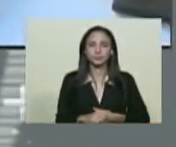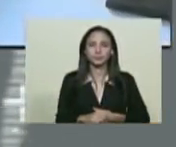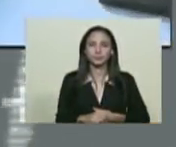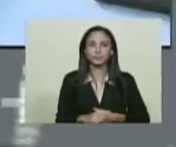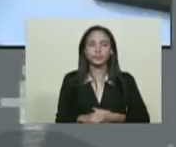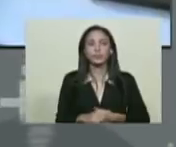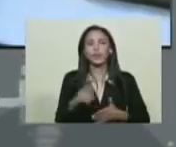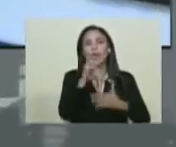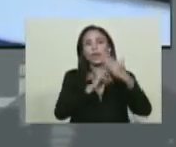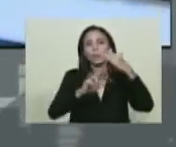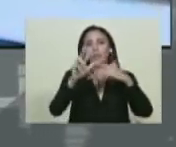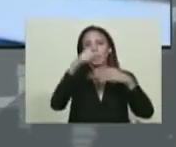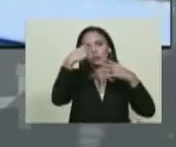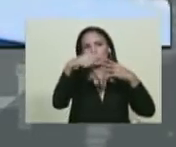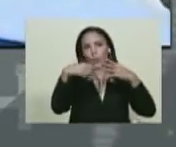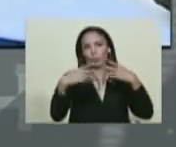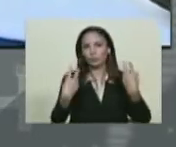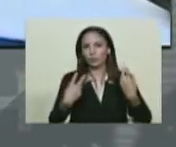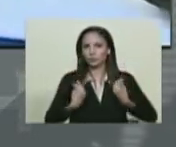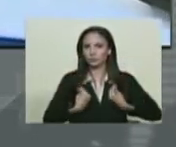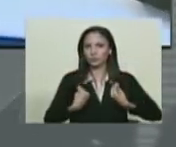Hay tres armonías en la vida